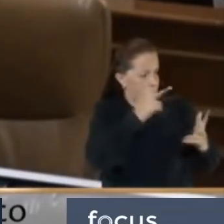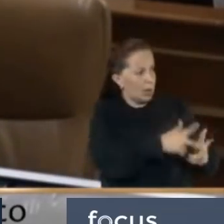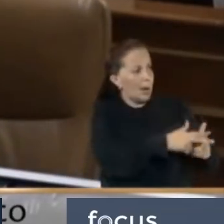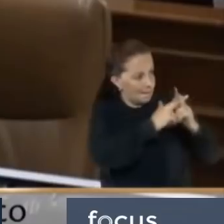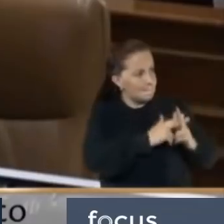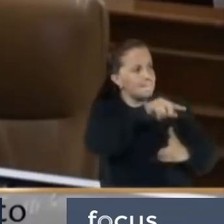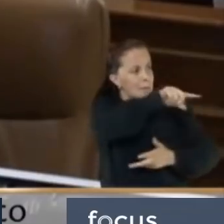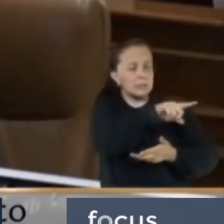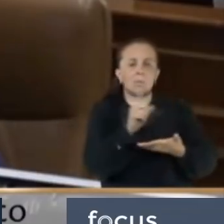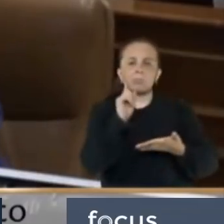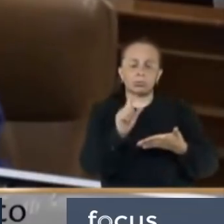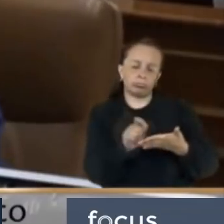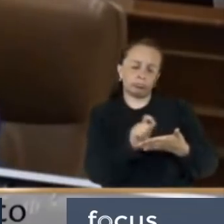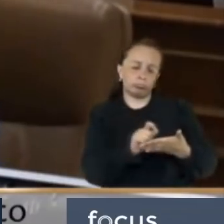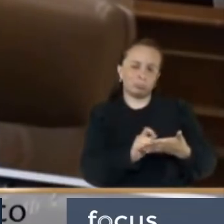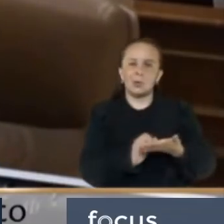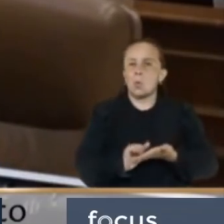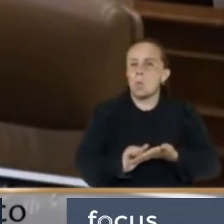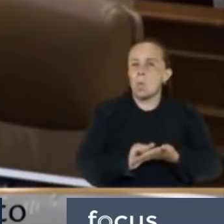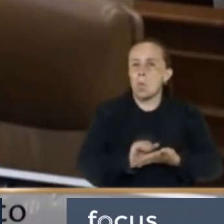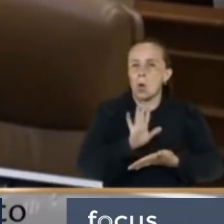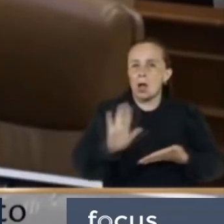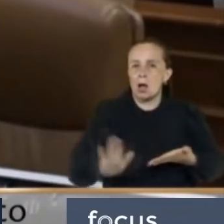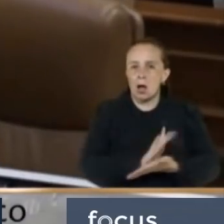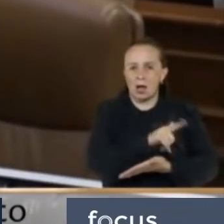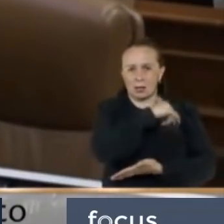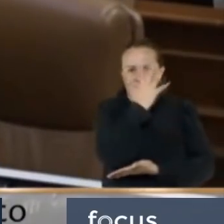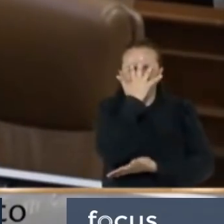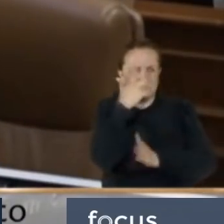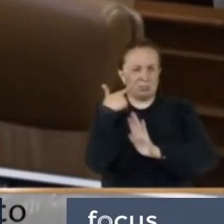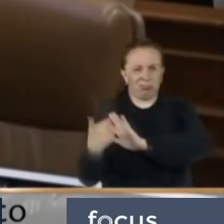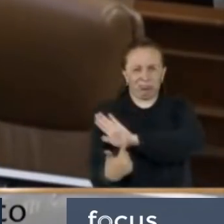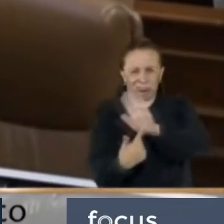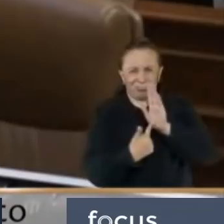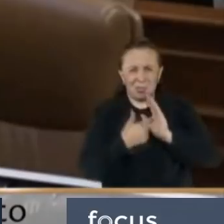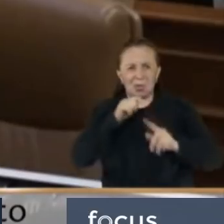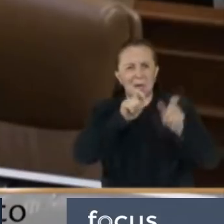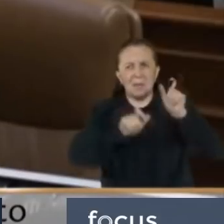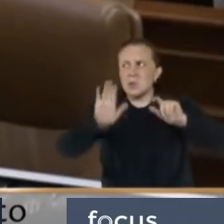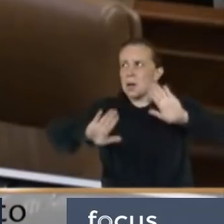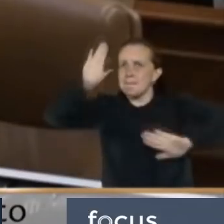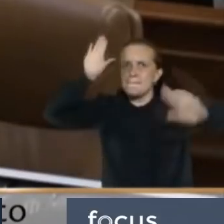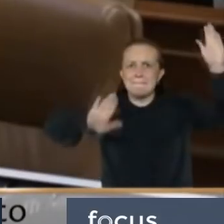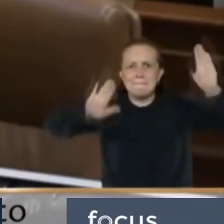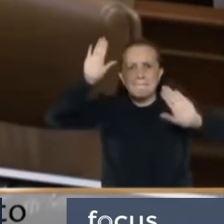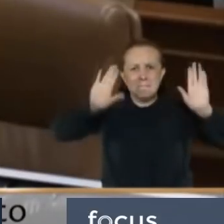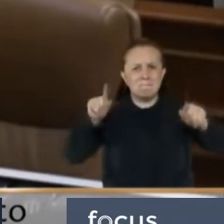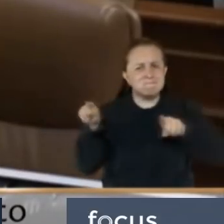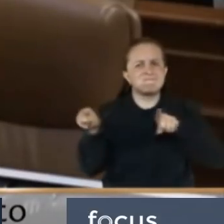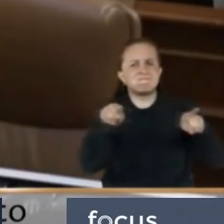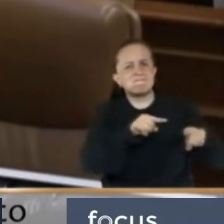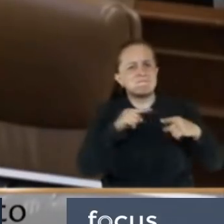todos traían en la mano, porque era vergonzoso ver a estos candidatos leyendo lo